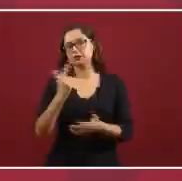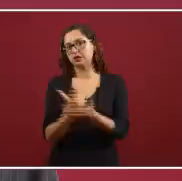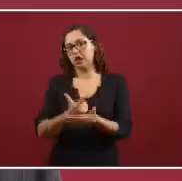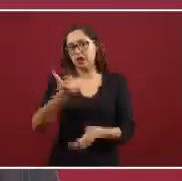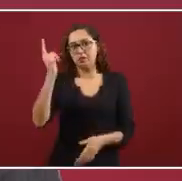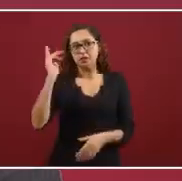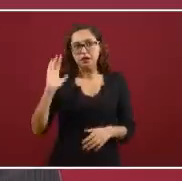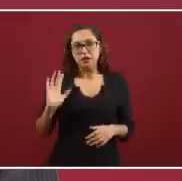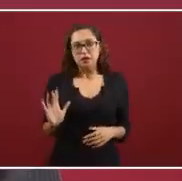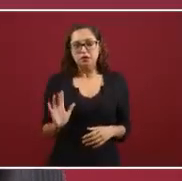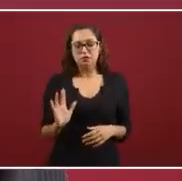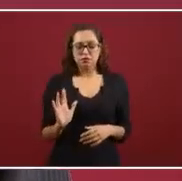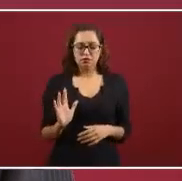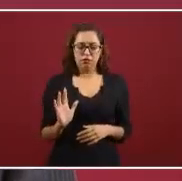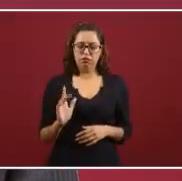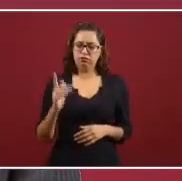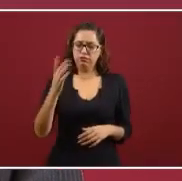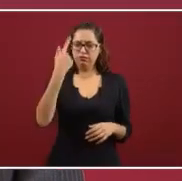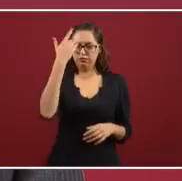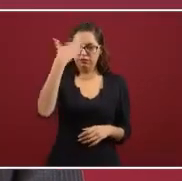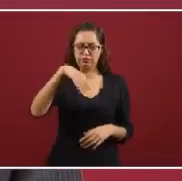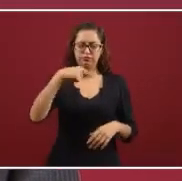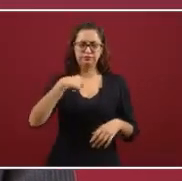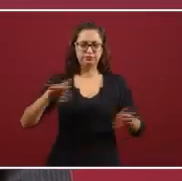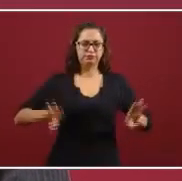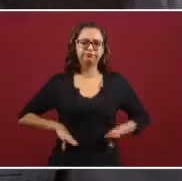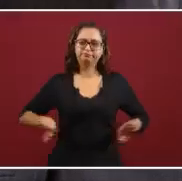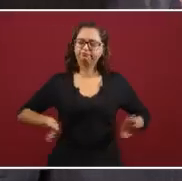Yo soy pacifista